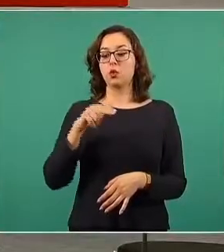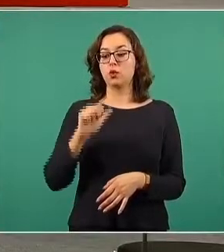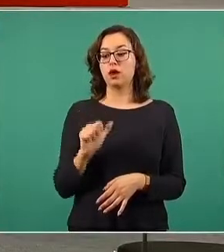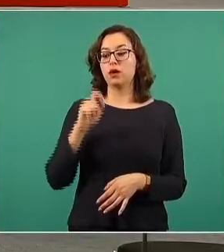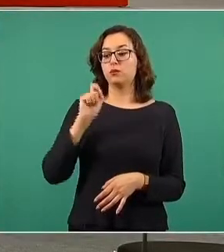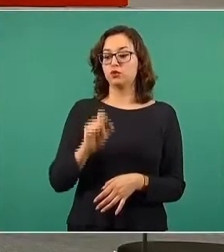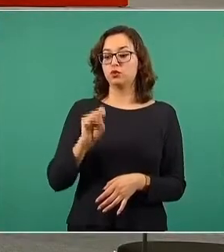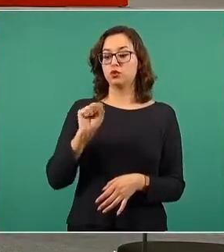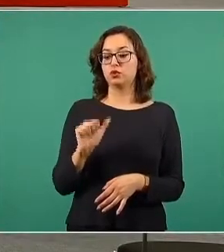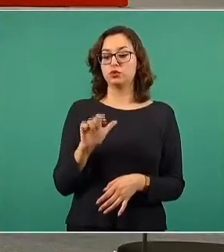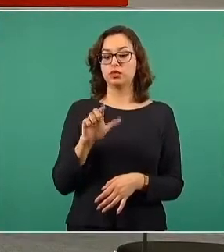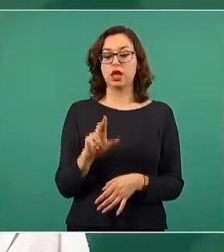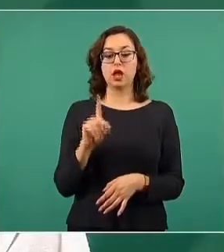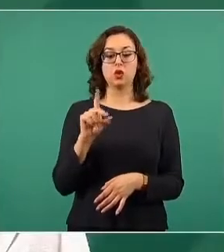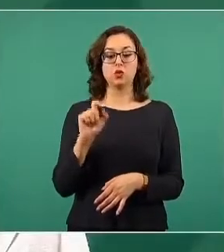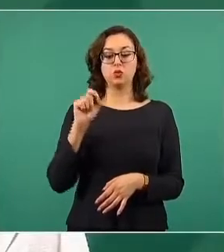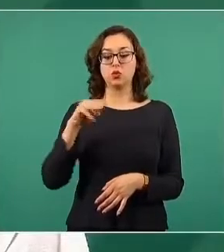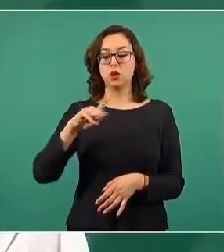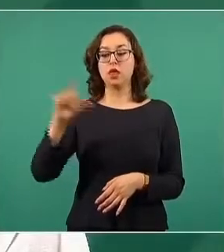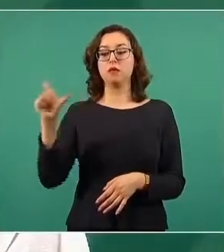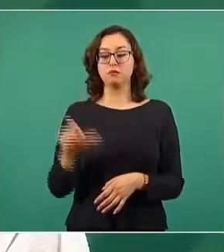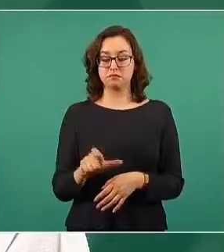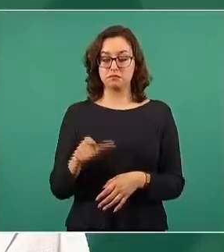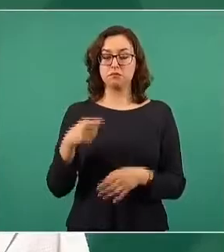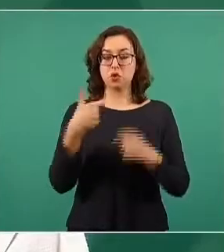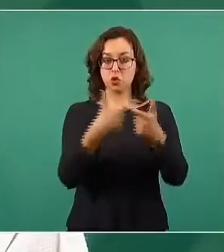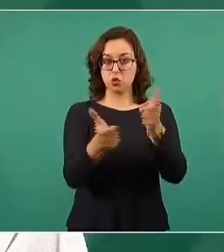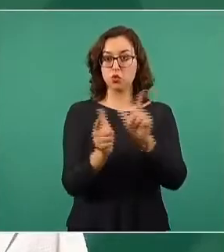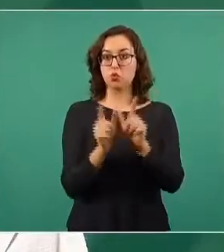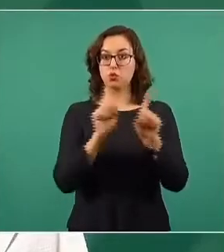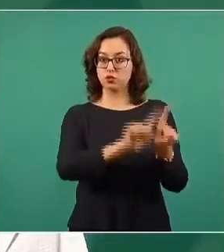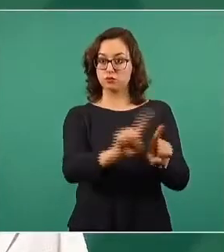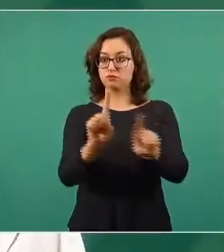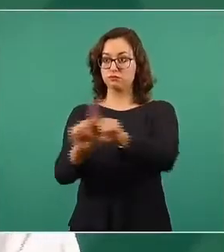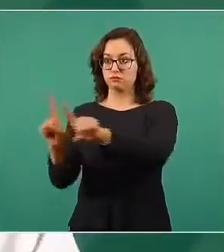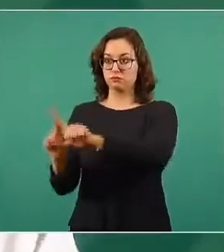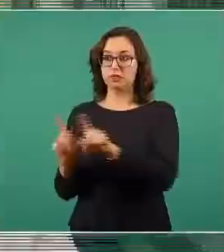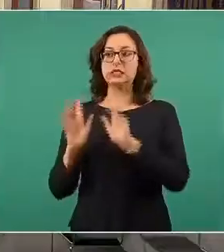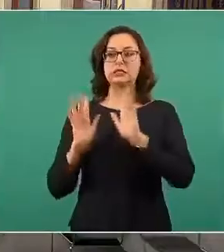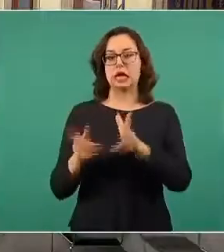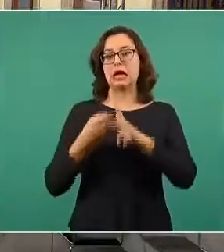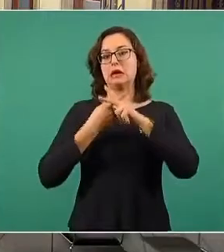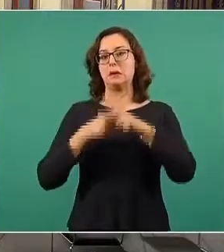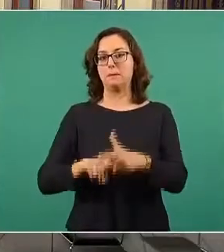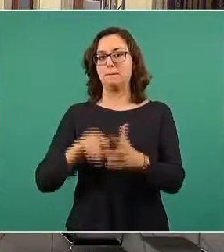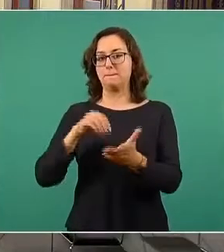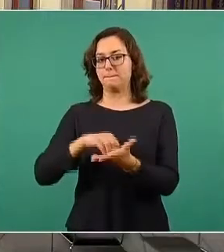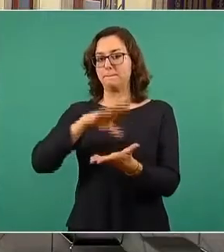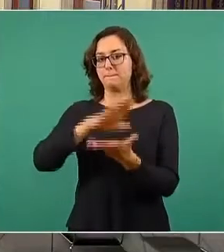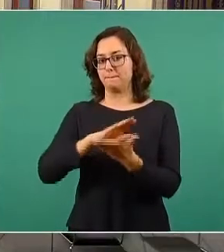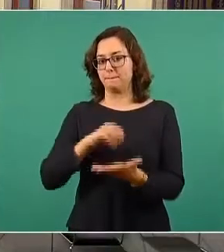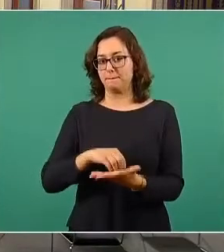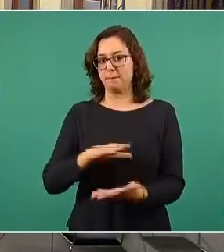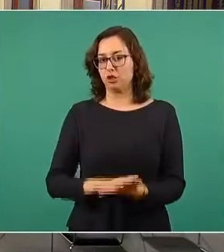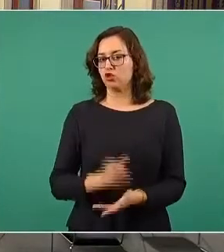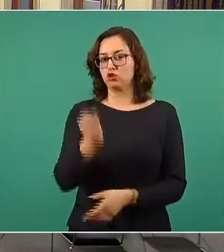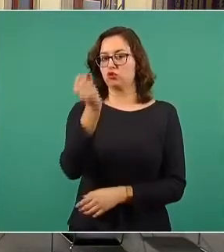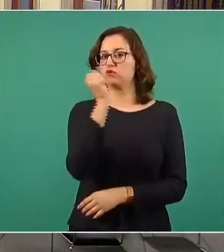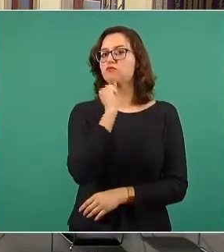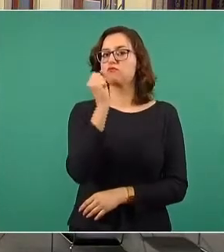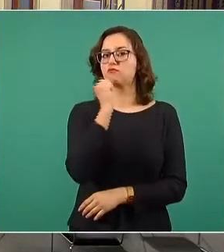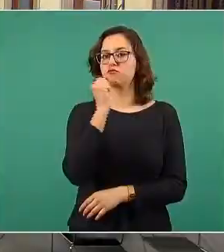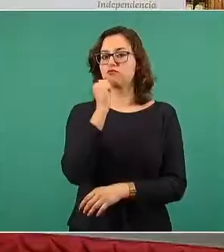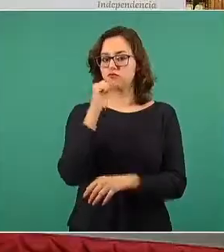mivacuna.salud.gov.mx a personas que pertenecen a estos grupos. Pero hoy el doctor Ricardo Cortés nos va a explicar